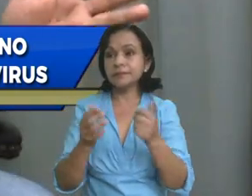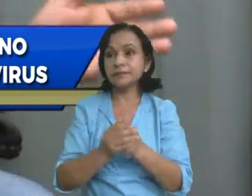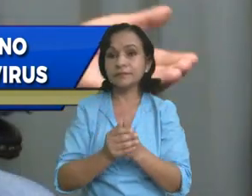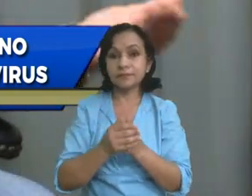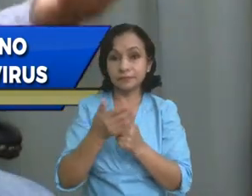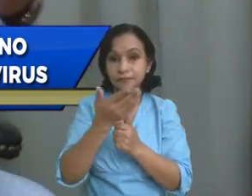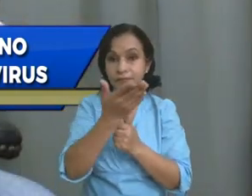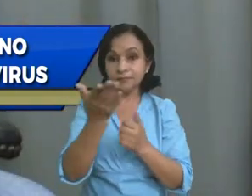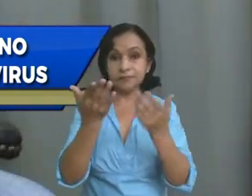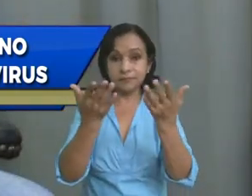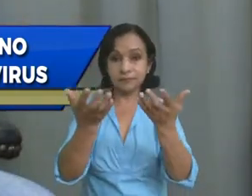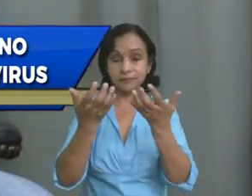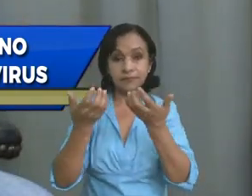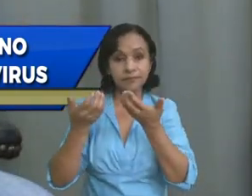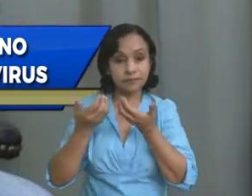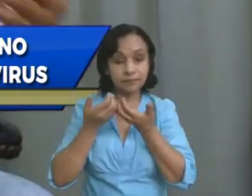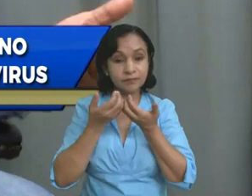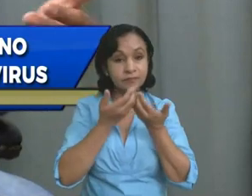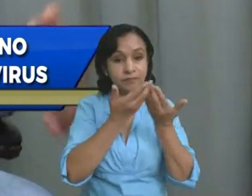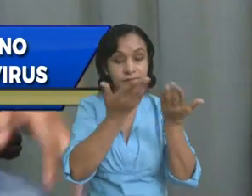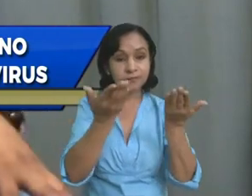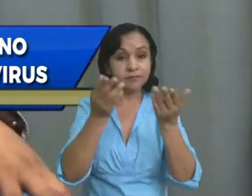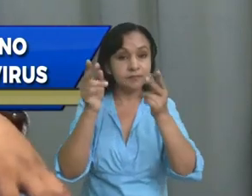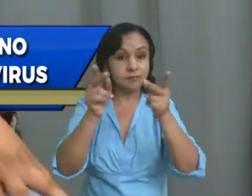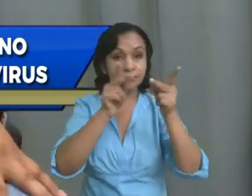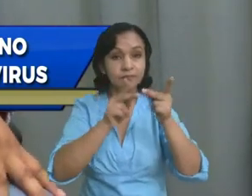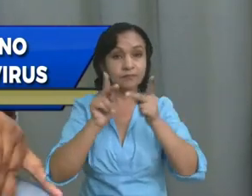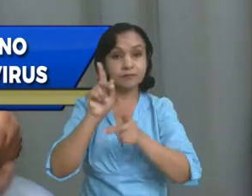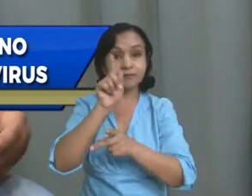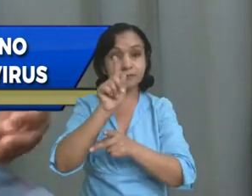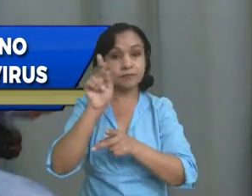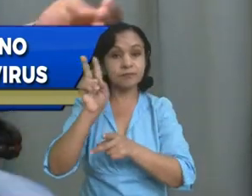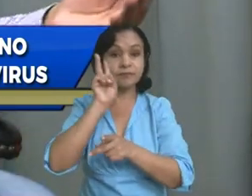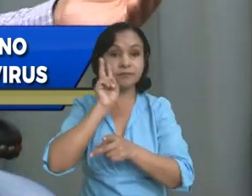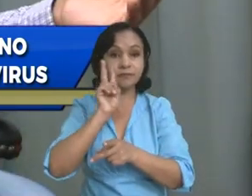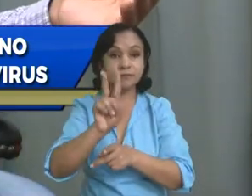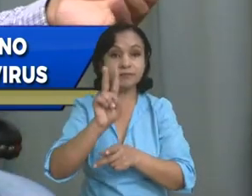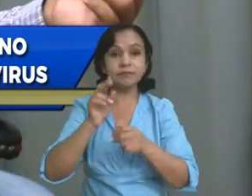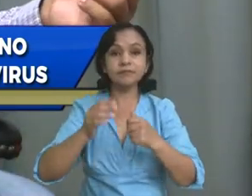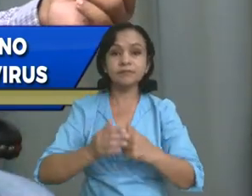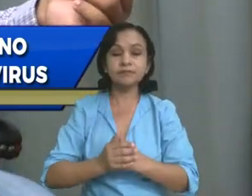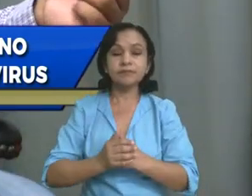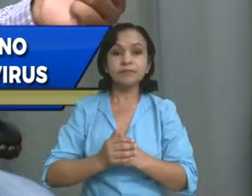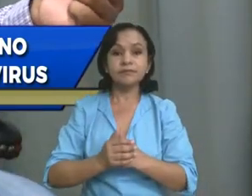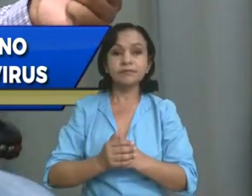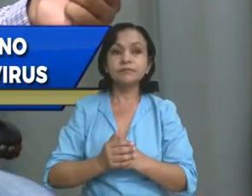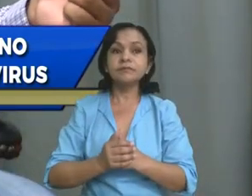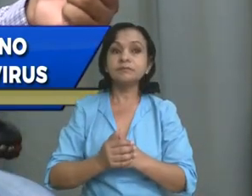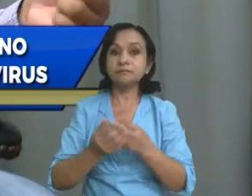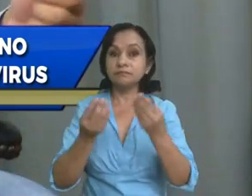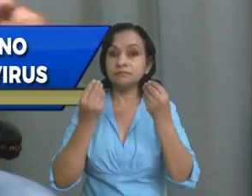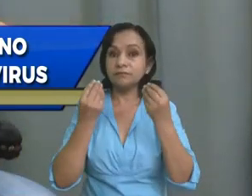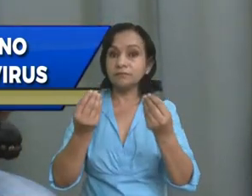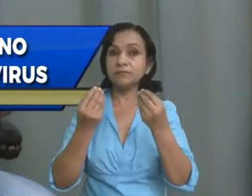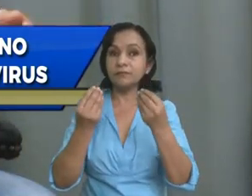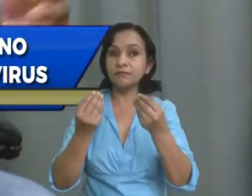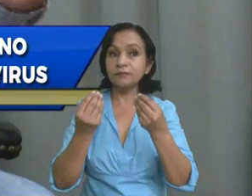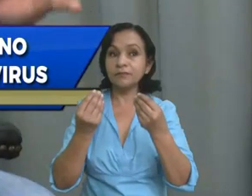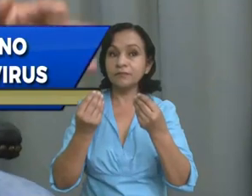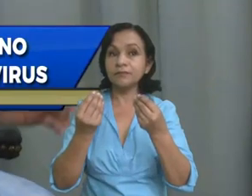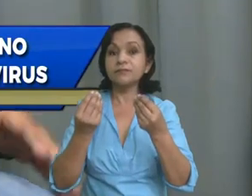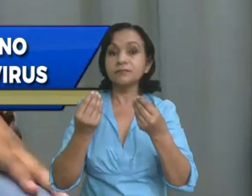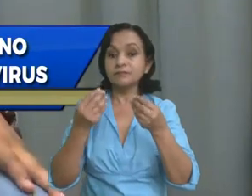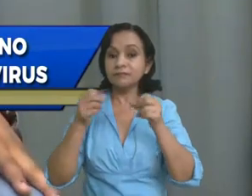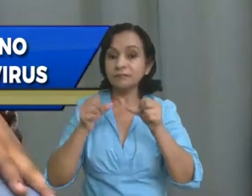usted quisiera compartir un mensaje con nuestra audiencia a partir de, vaya, de este camino que ya tienen bastante, bastante